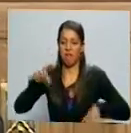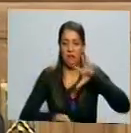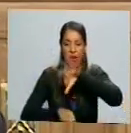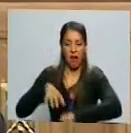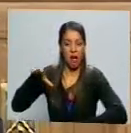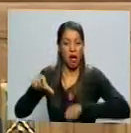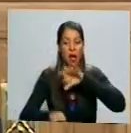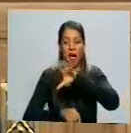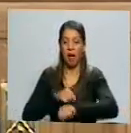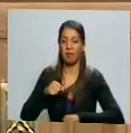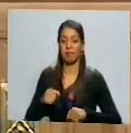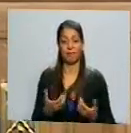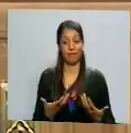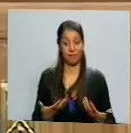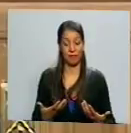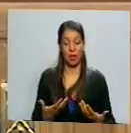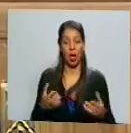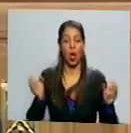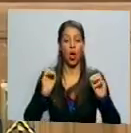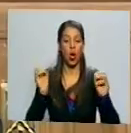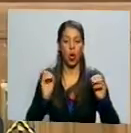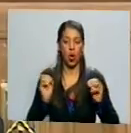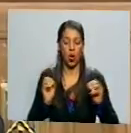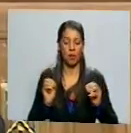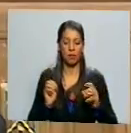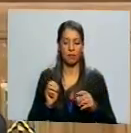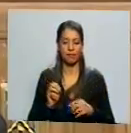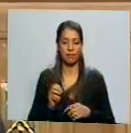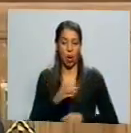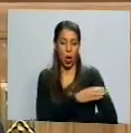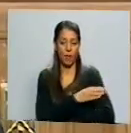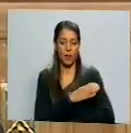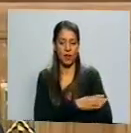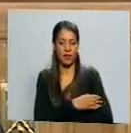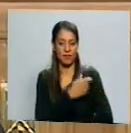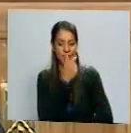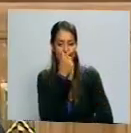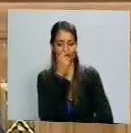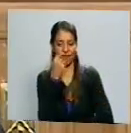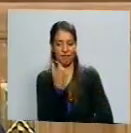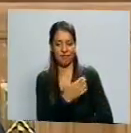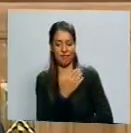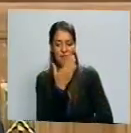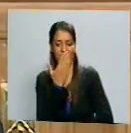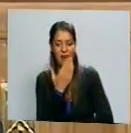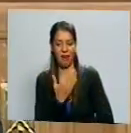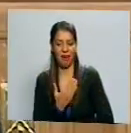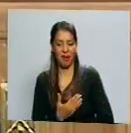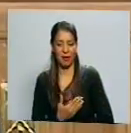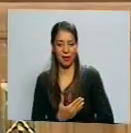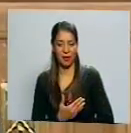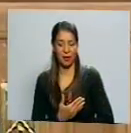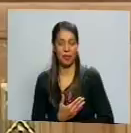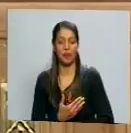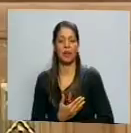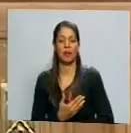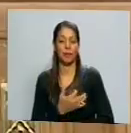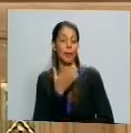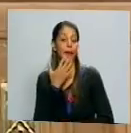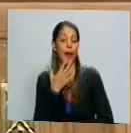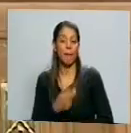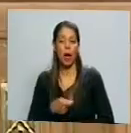Y por otro lado, banalizar las acciones de los autores materiales